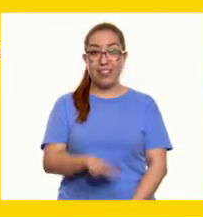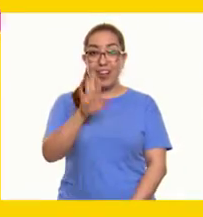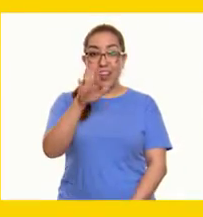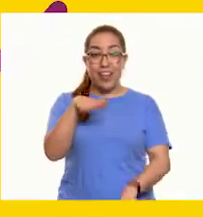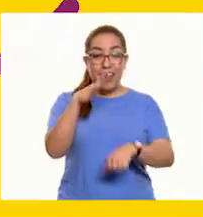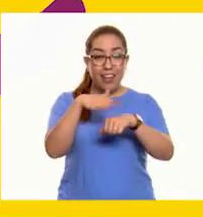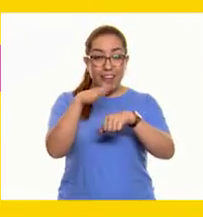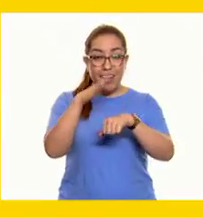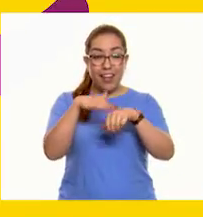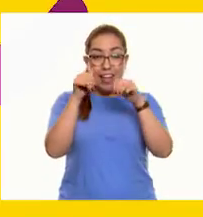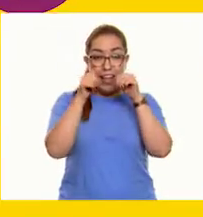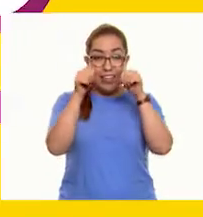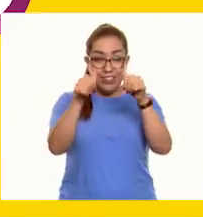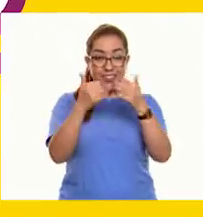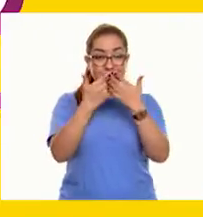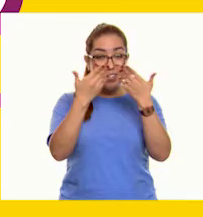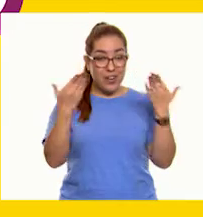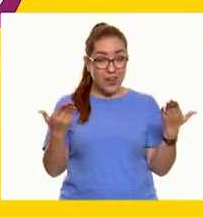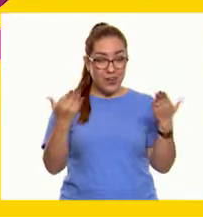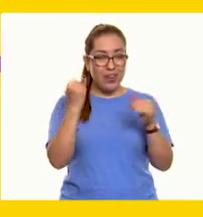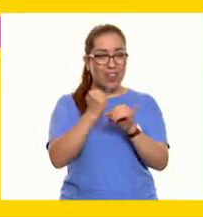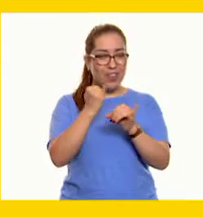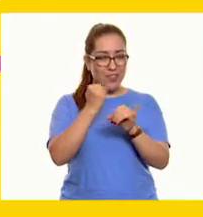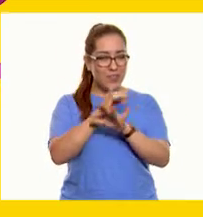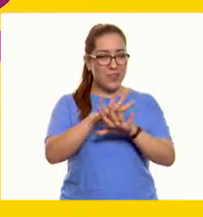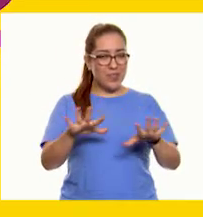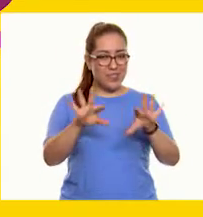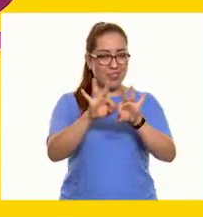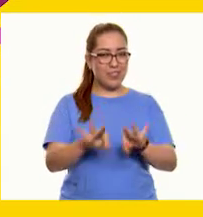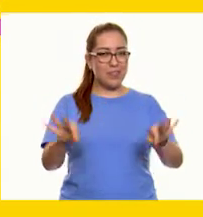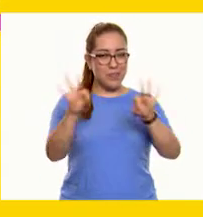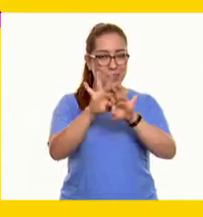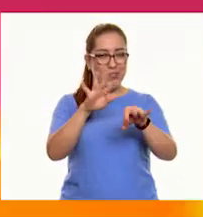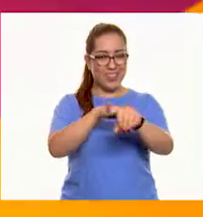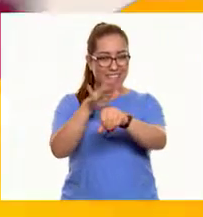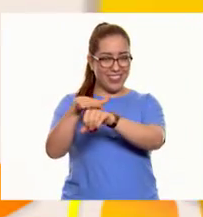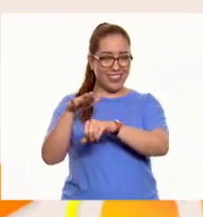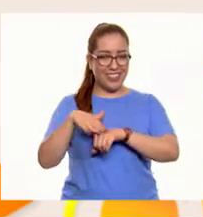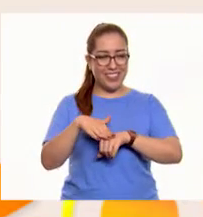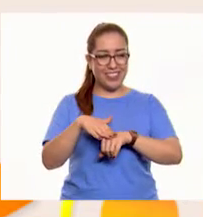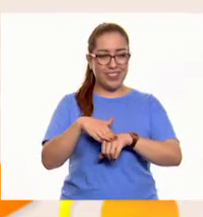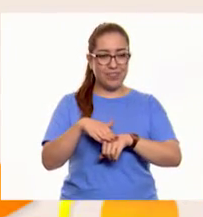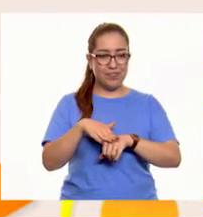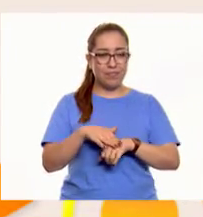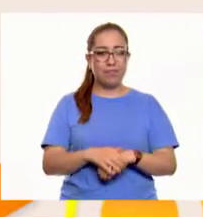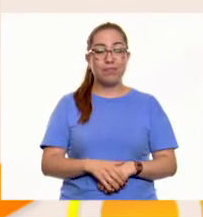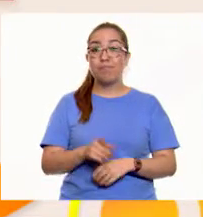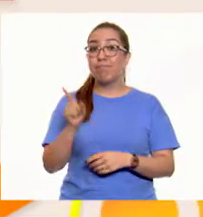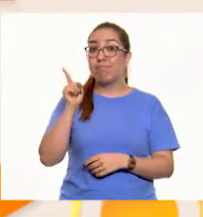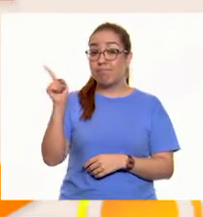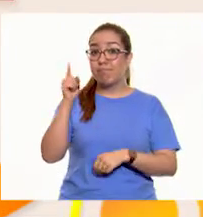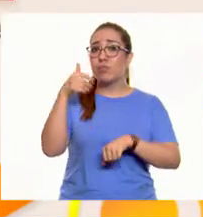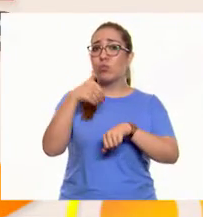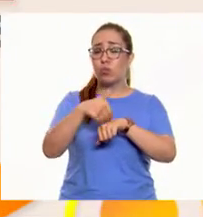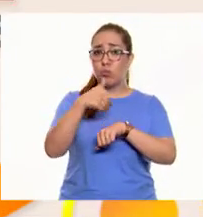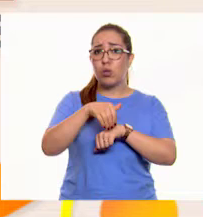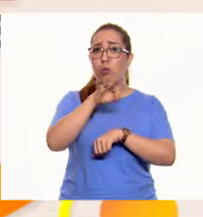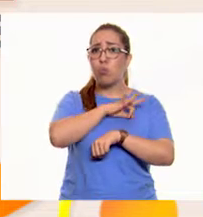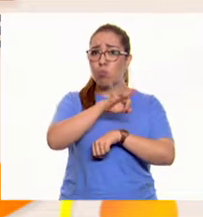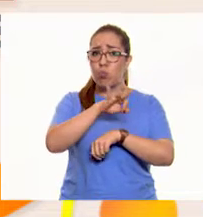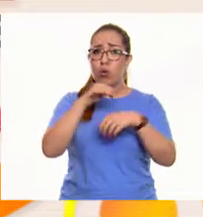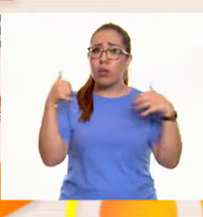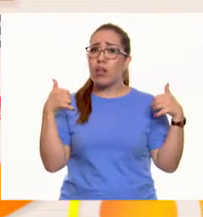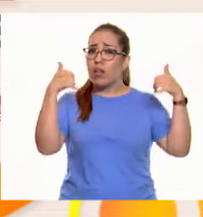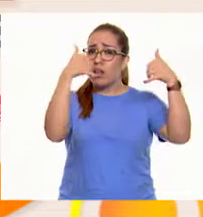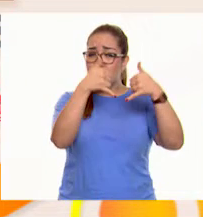¡Atención! ¡Atención! A continuación, información importante. A este número puedes llamar cuando tú o